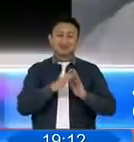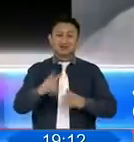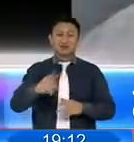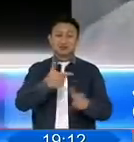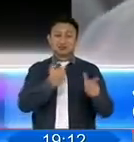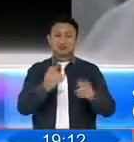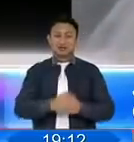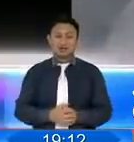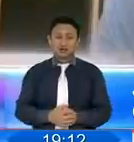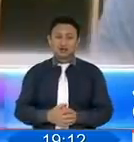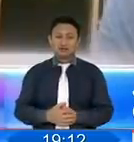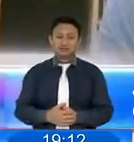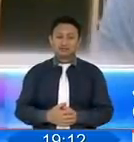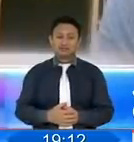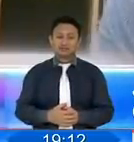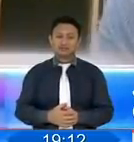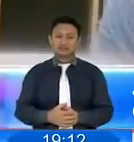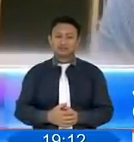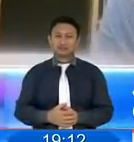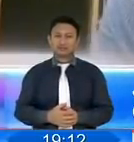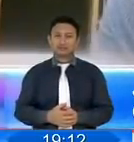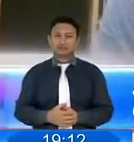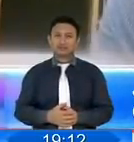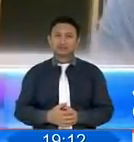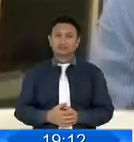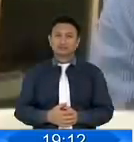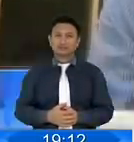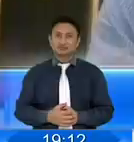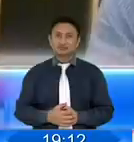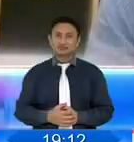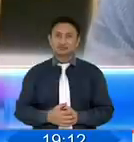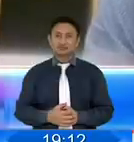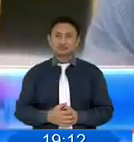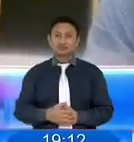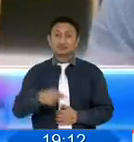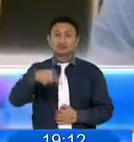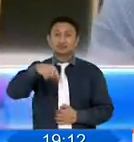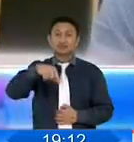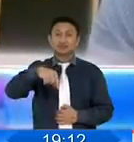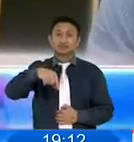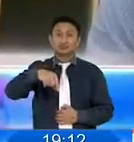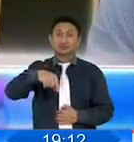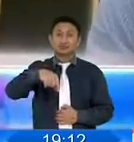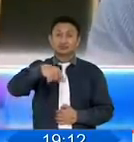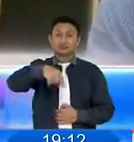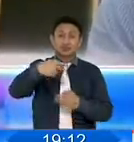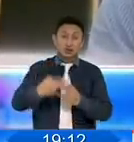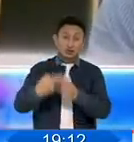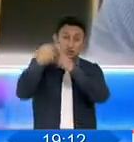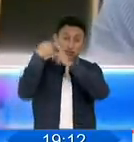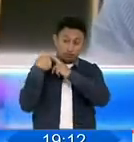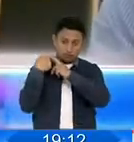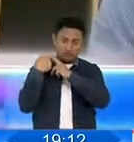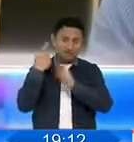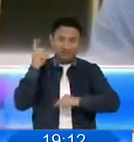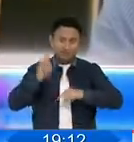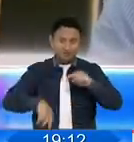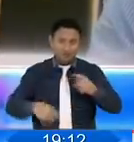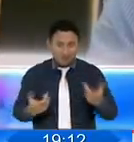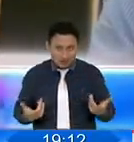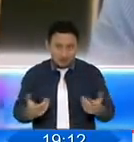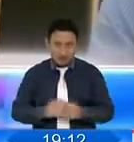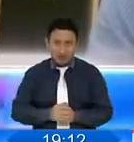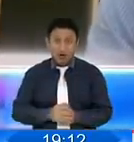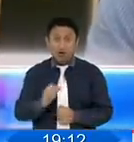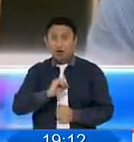coautor. Este juez no tenía competencia para asumir esa petición, mucho peor para tomar